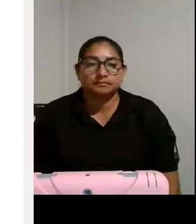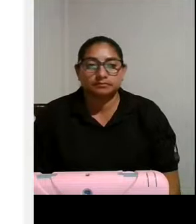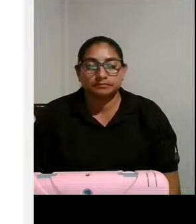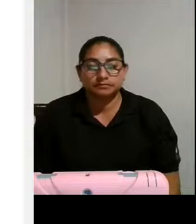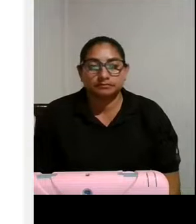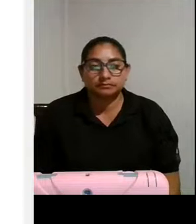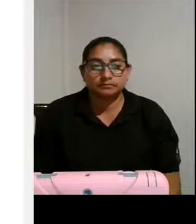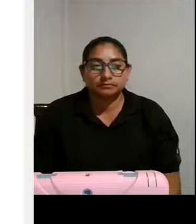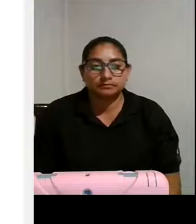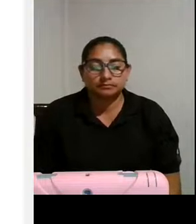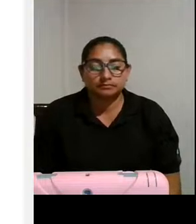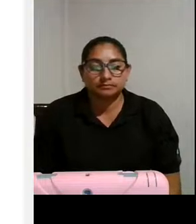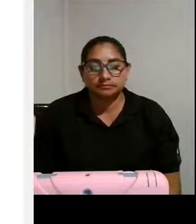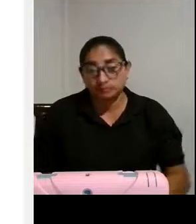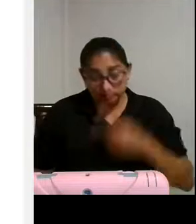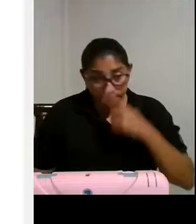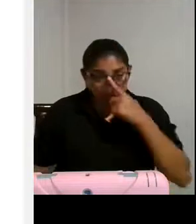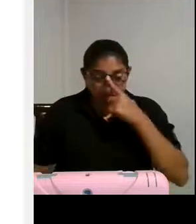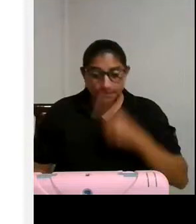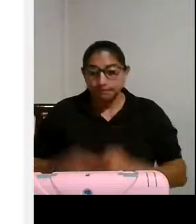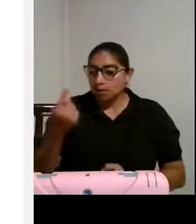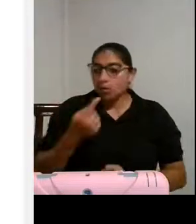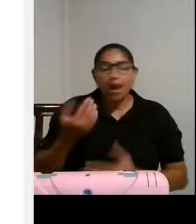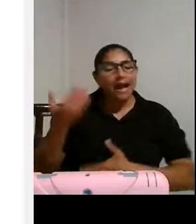efectivamente está relacionado. Esto va a ser una pendiente